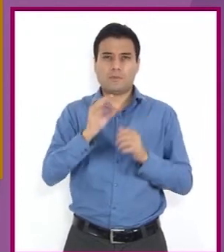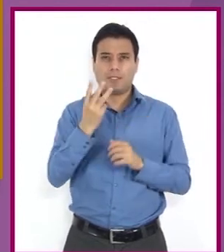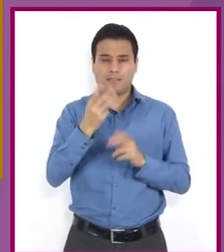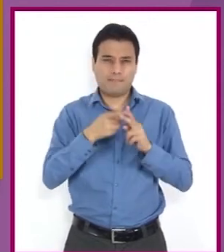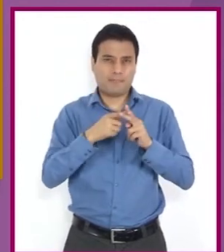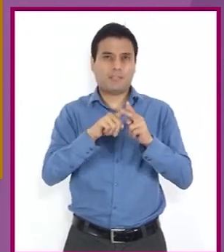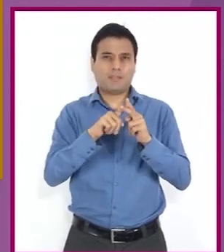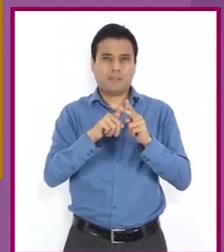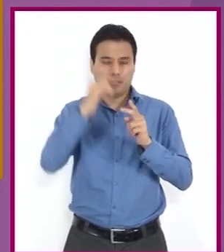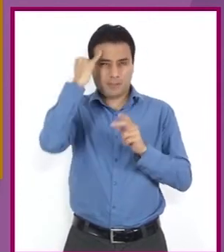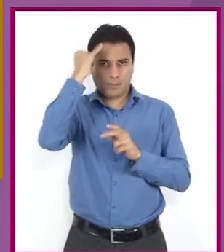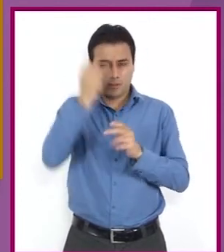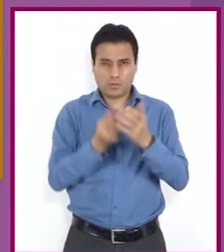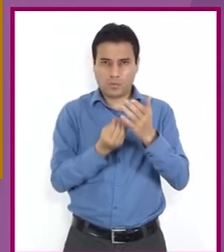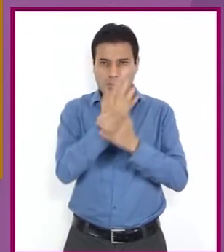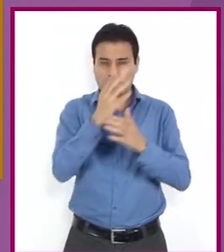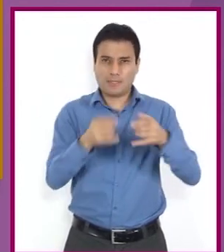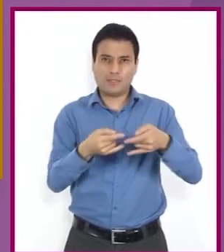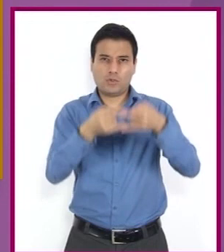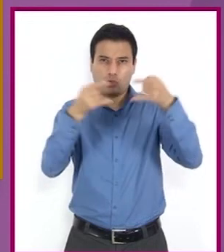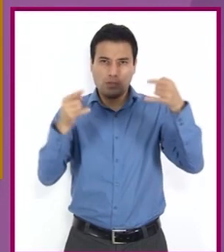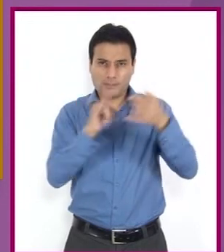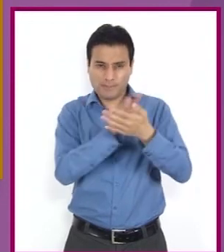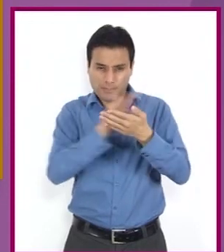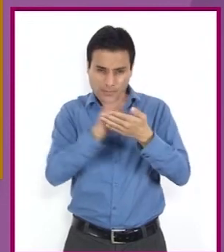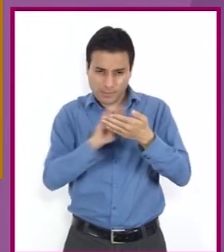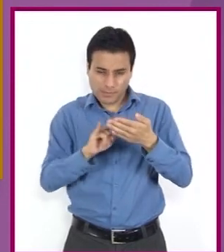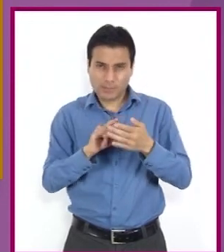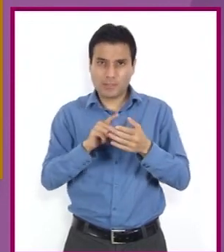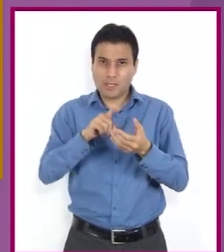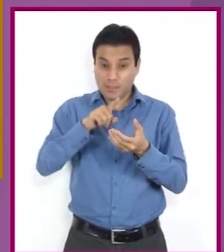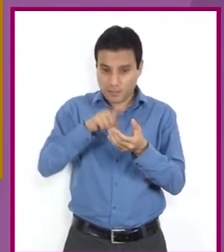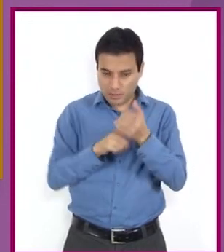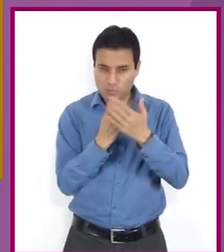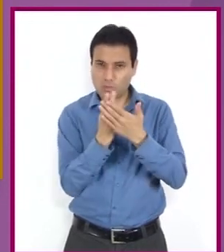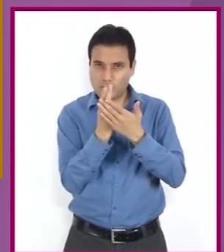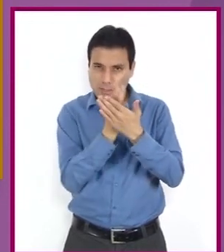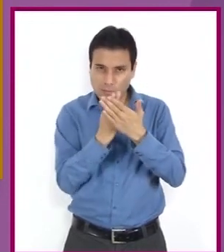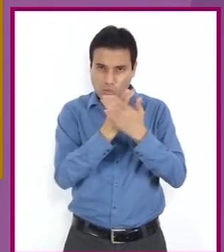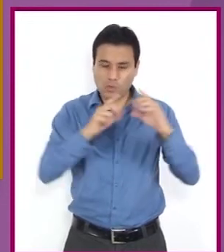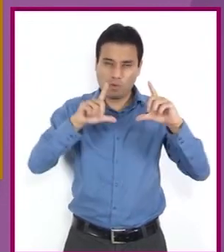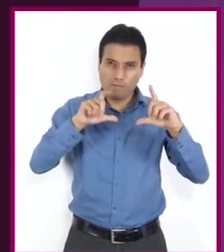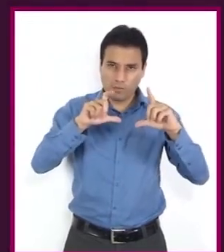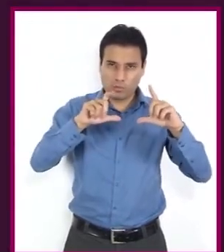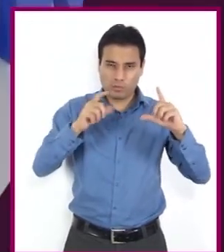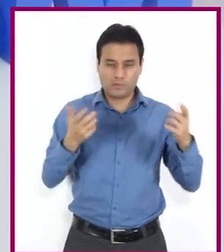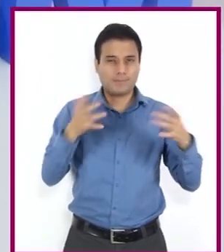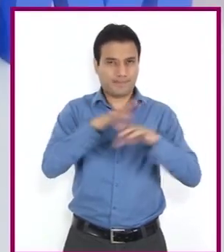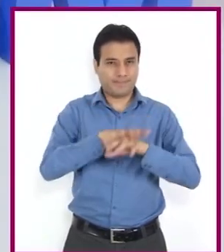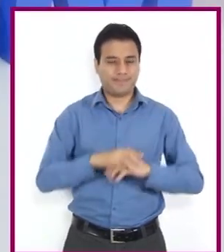realizadas con una combinación novedosa de dibujos y fotografías.